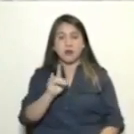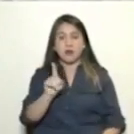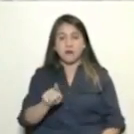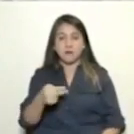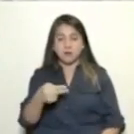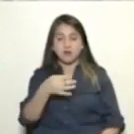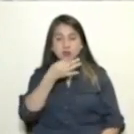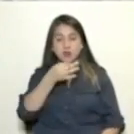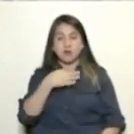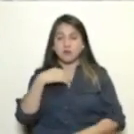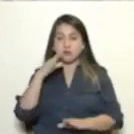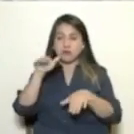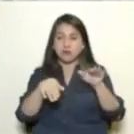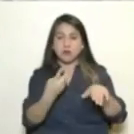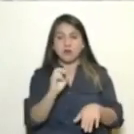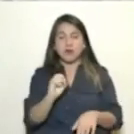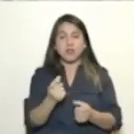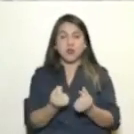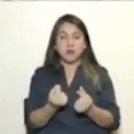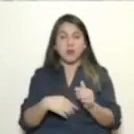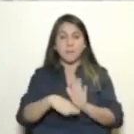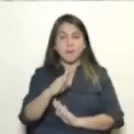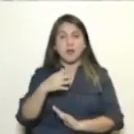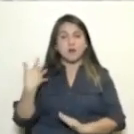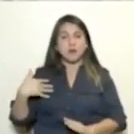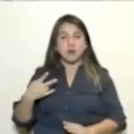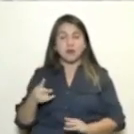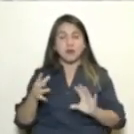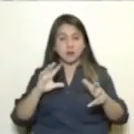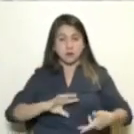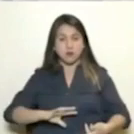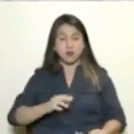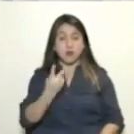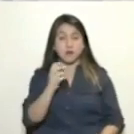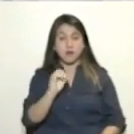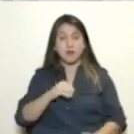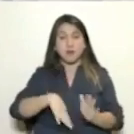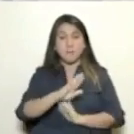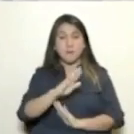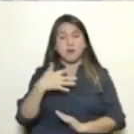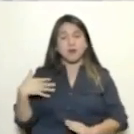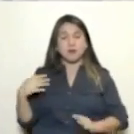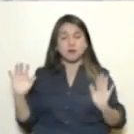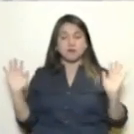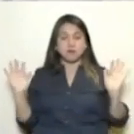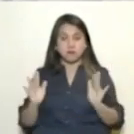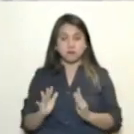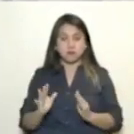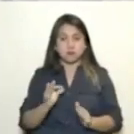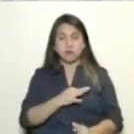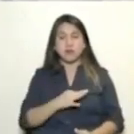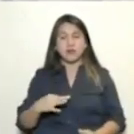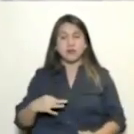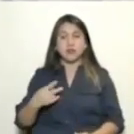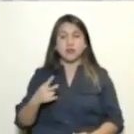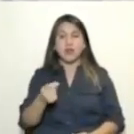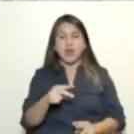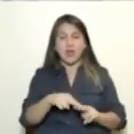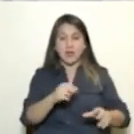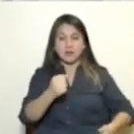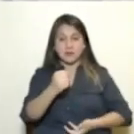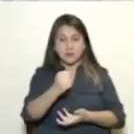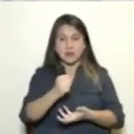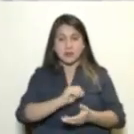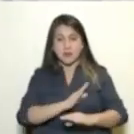voy a llamar a las 20 economías más importantes del mundo. Estas 20 más importantes se juntaban a nivel de ministros de Hacienda. Él lo hizo a nivel